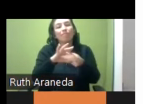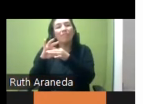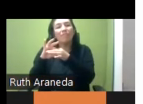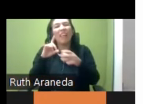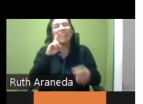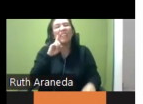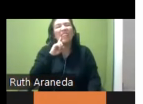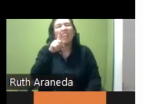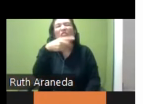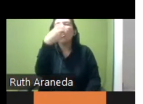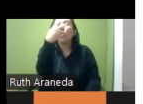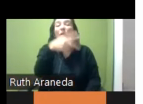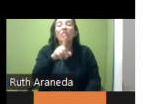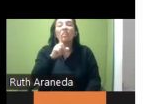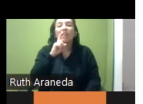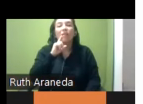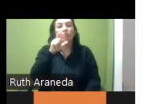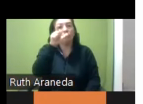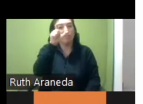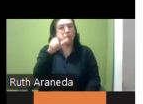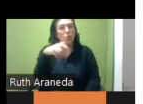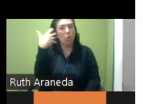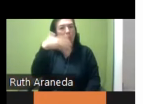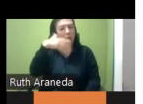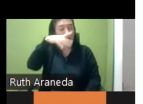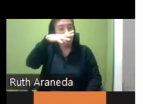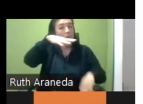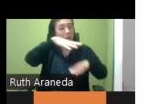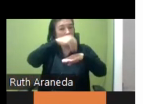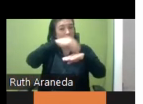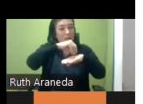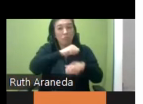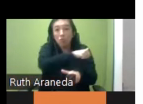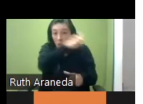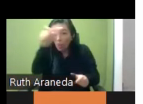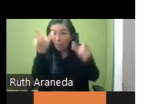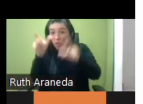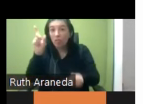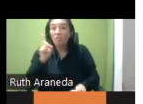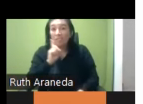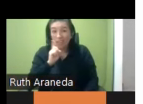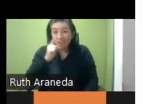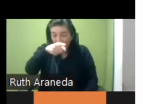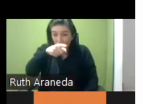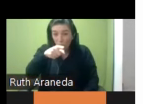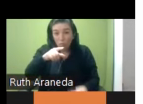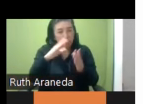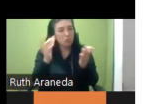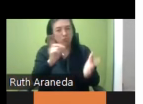alto rango en Arica. No todo el mundo la tiene. Y